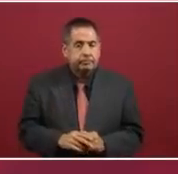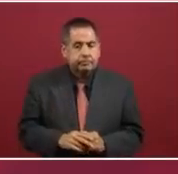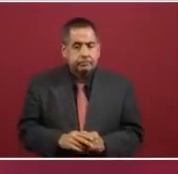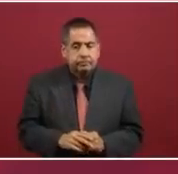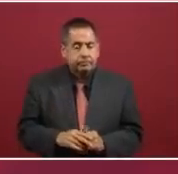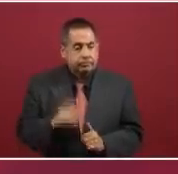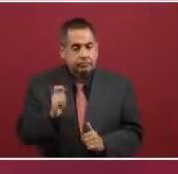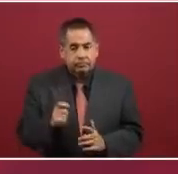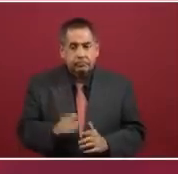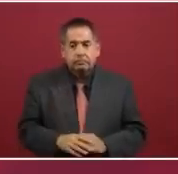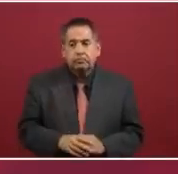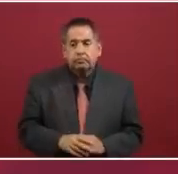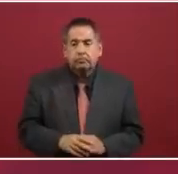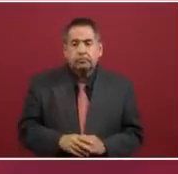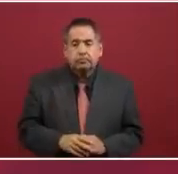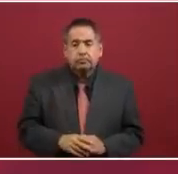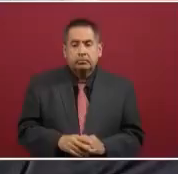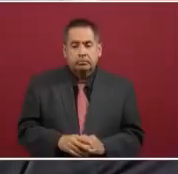no